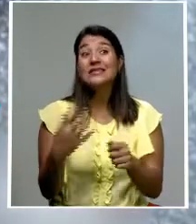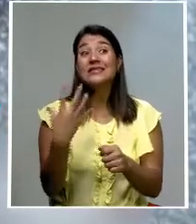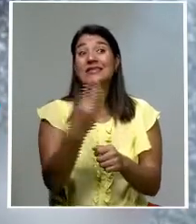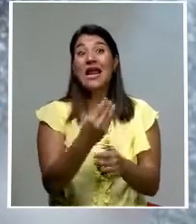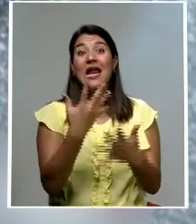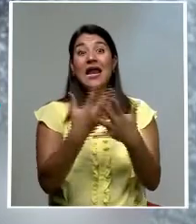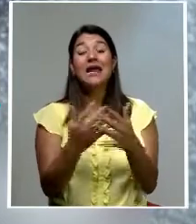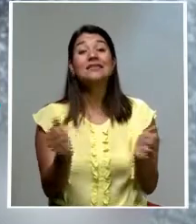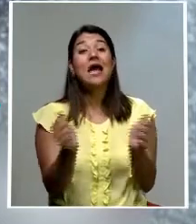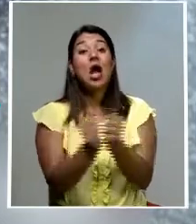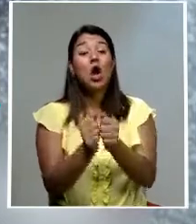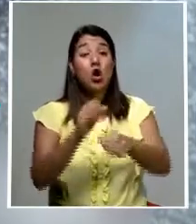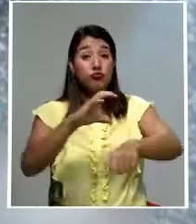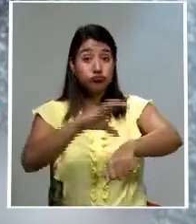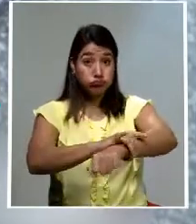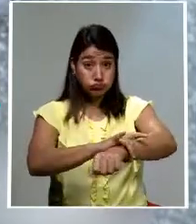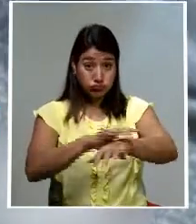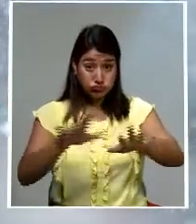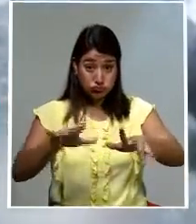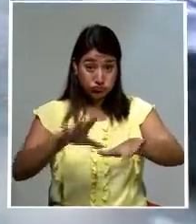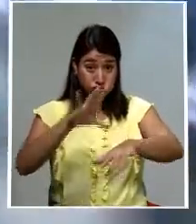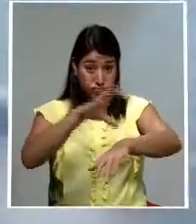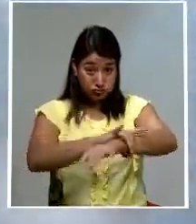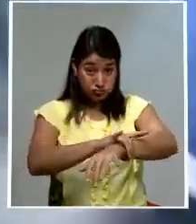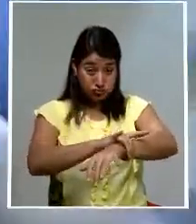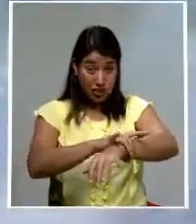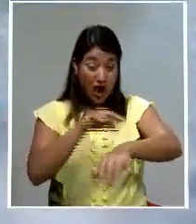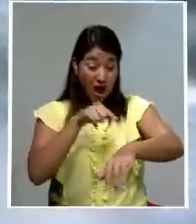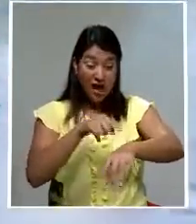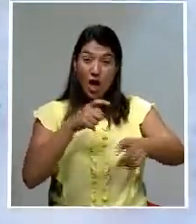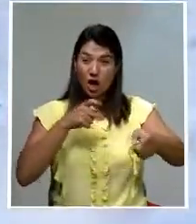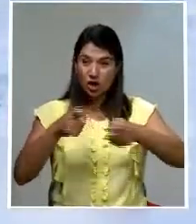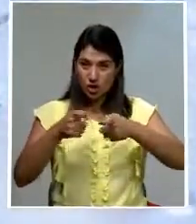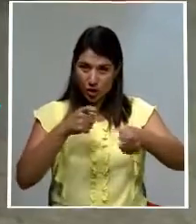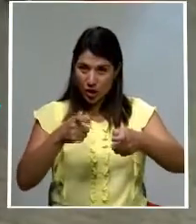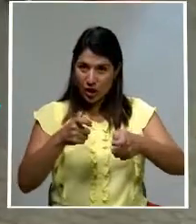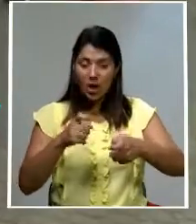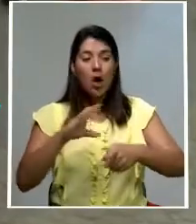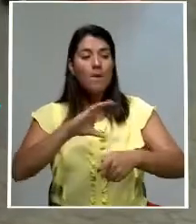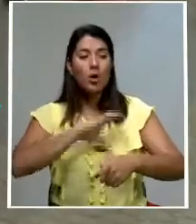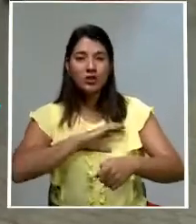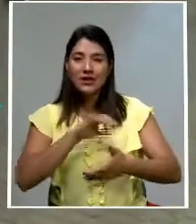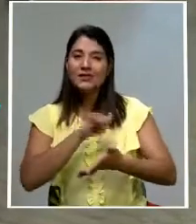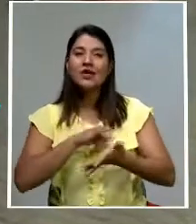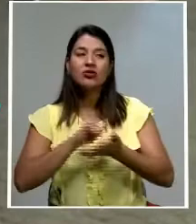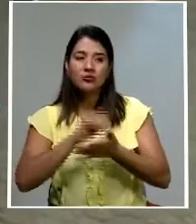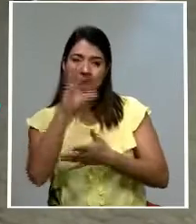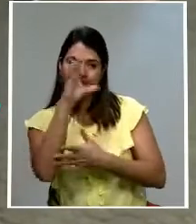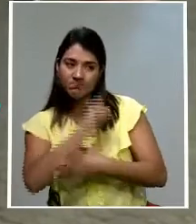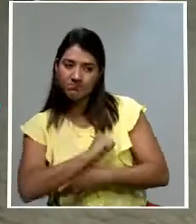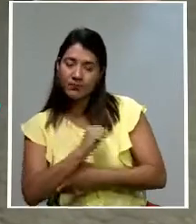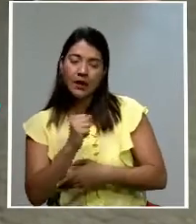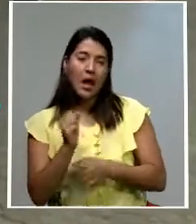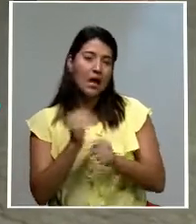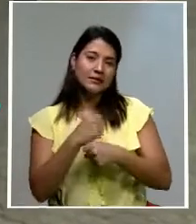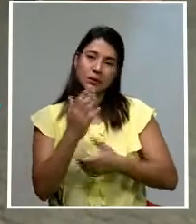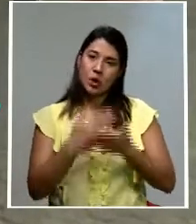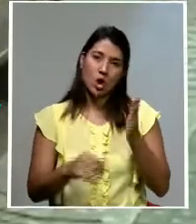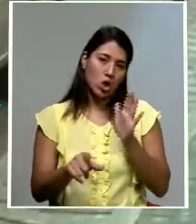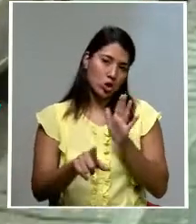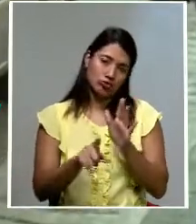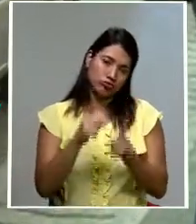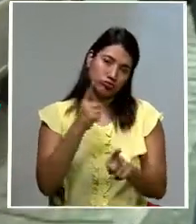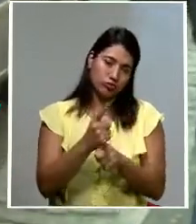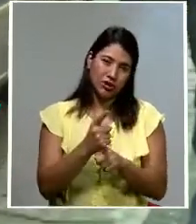son sorprendidos por la Policía Municipal de San José cometiendo algún delito. Principalmente se trata de delitos relacionados con drogas,